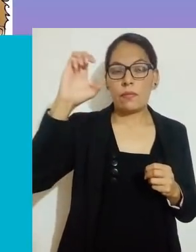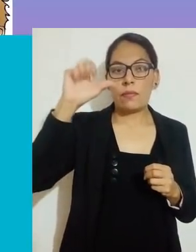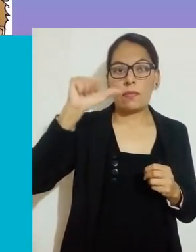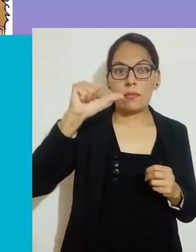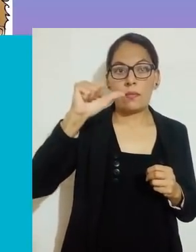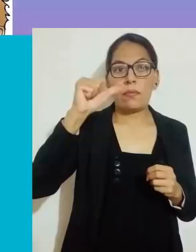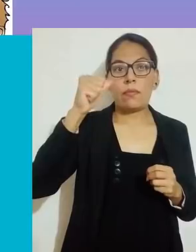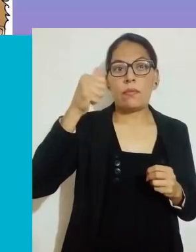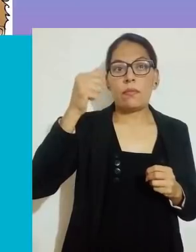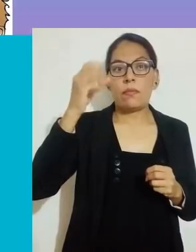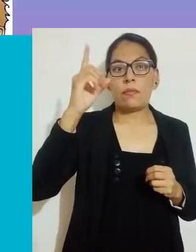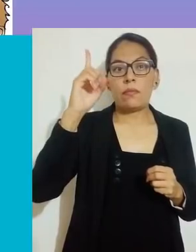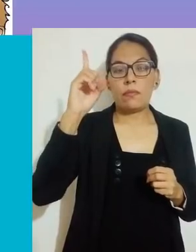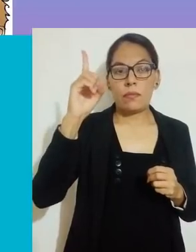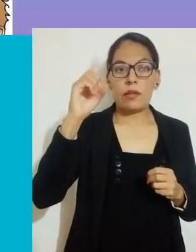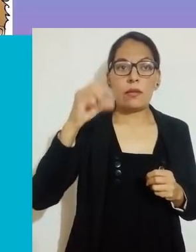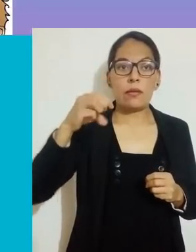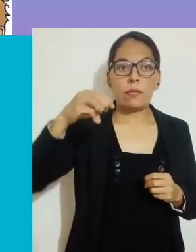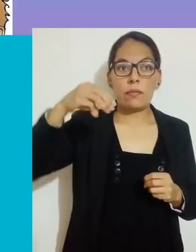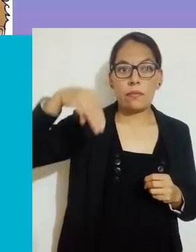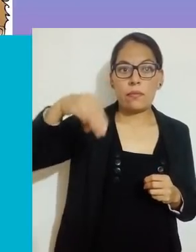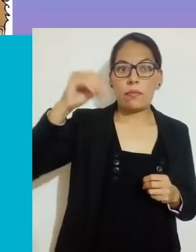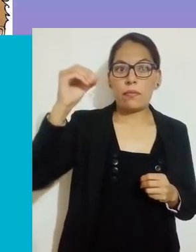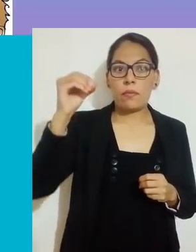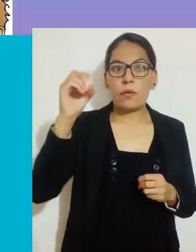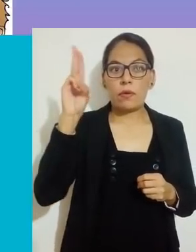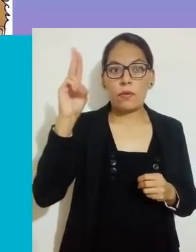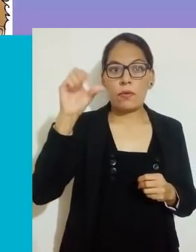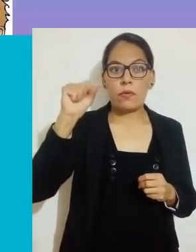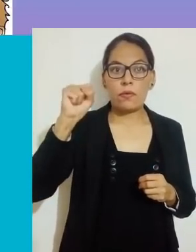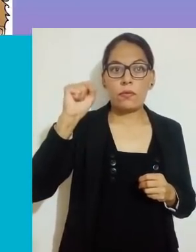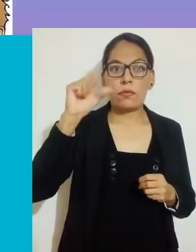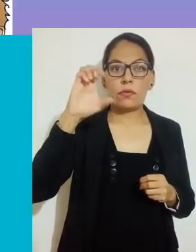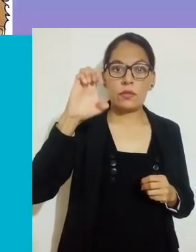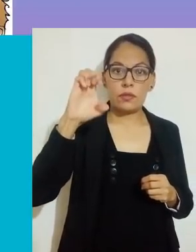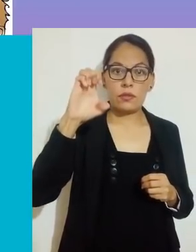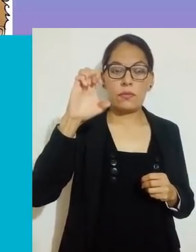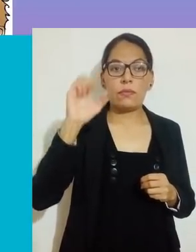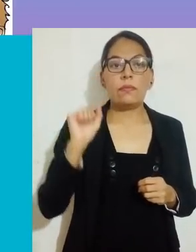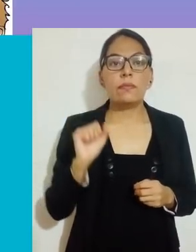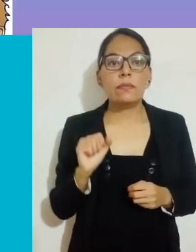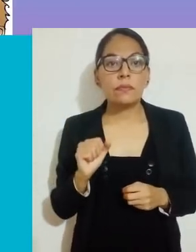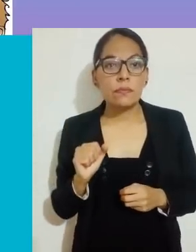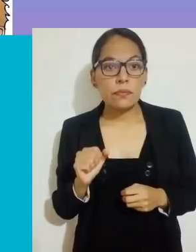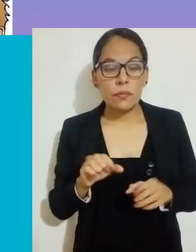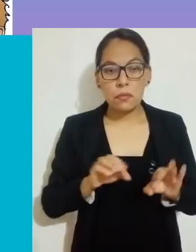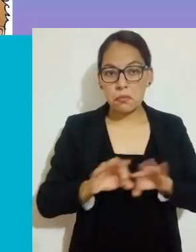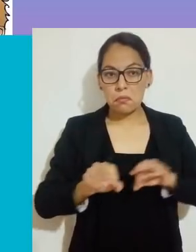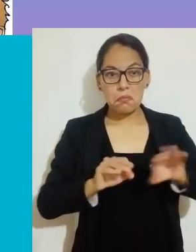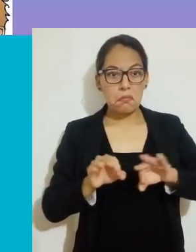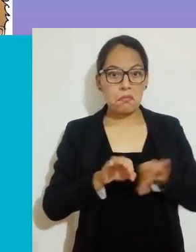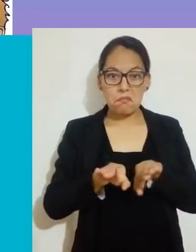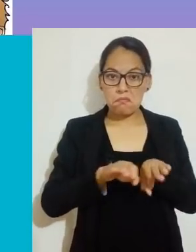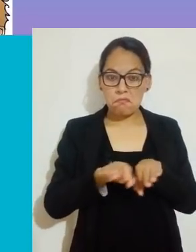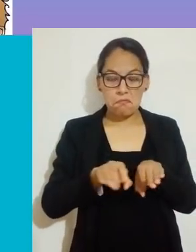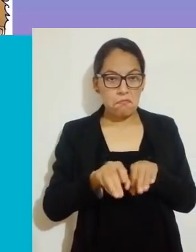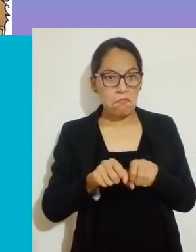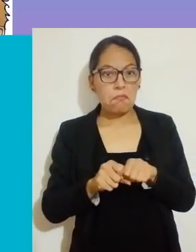trabajar con movimientos de su cabeza. Y también está el mouse virtual. Me tengo que ir,